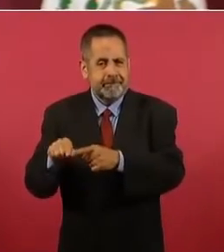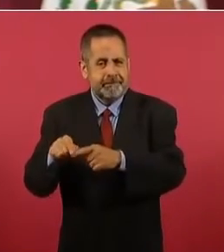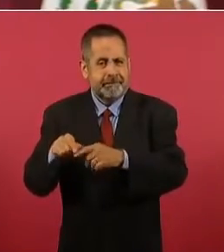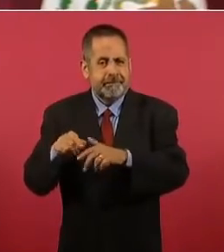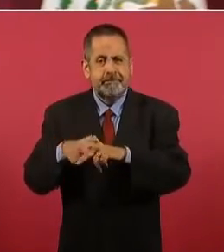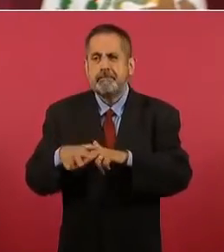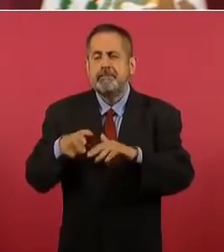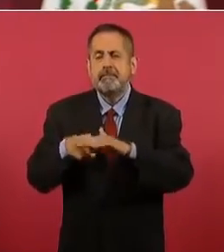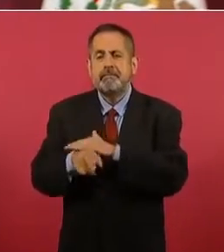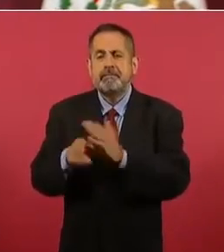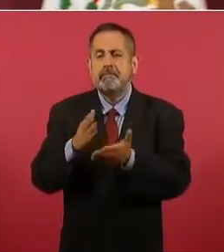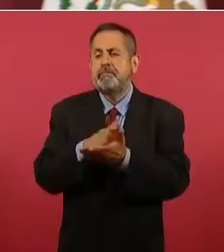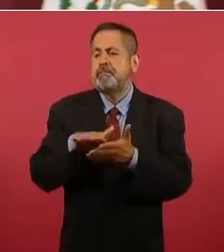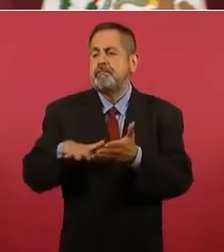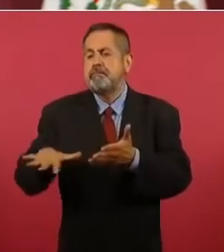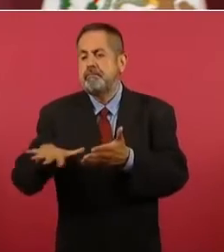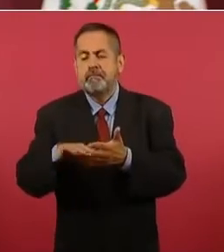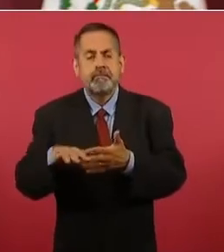en 2008,